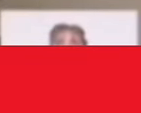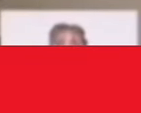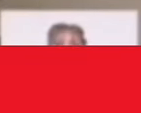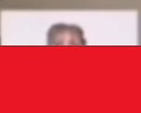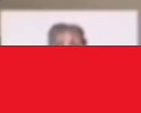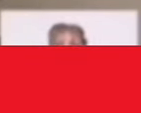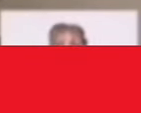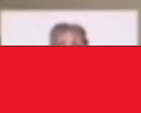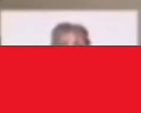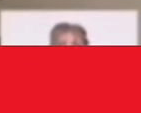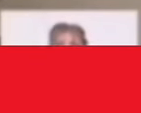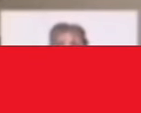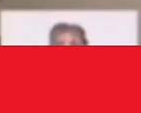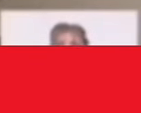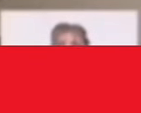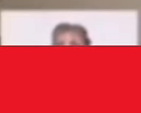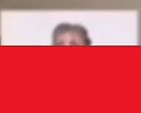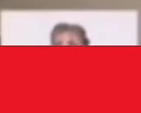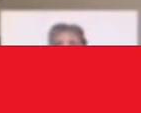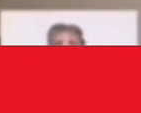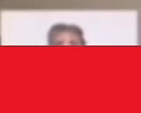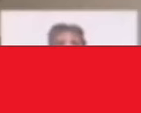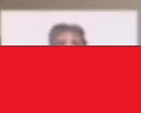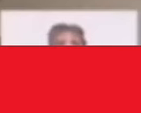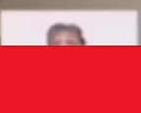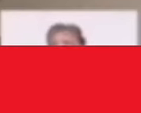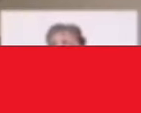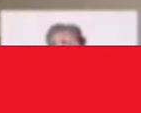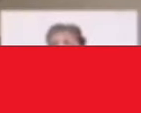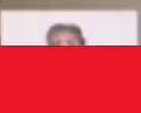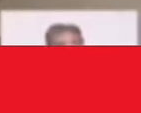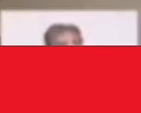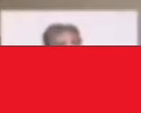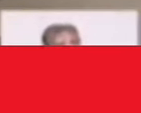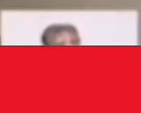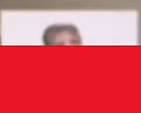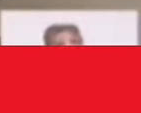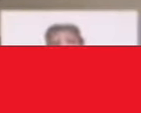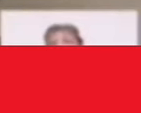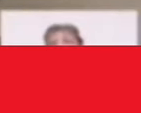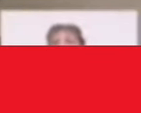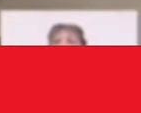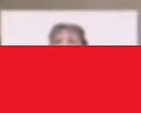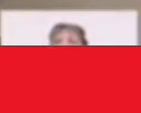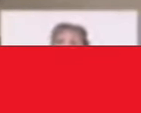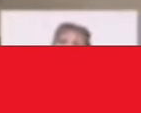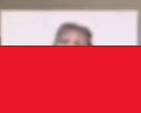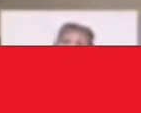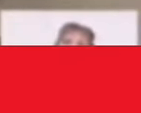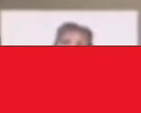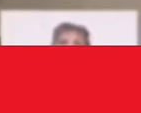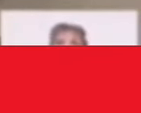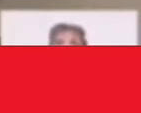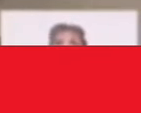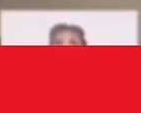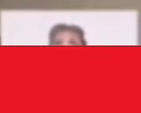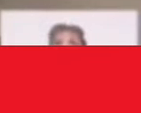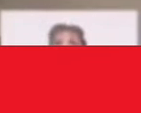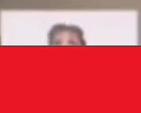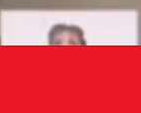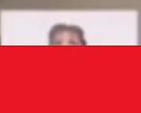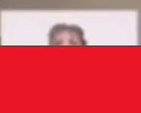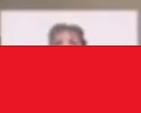tramitar acusaciones sin sustento, que lo que hacen es privar de sus funciones a